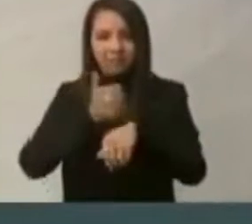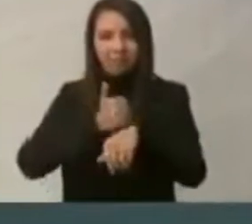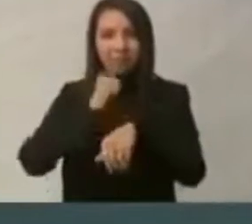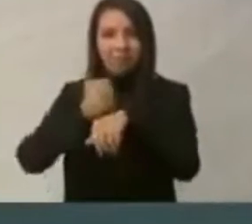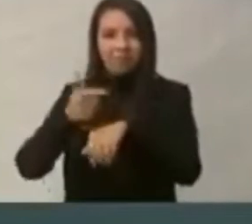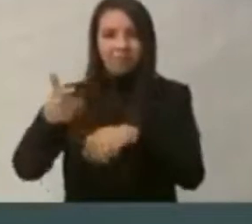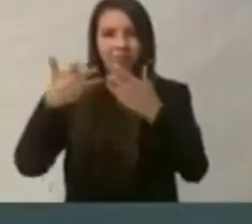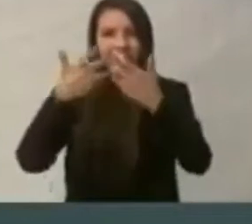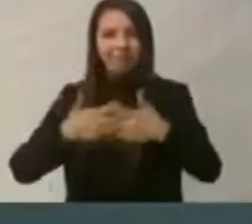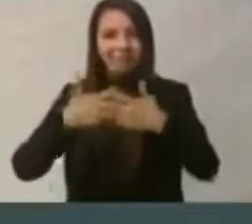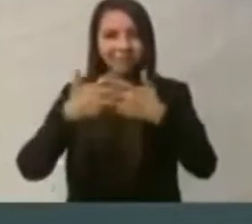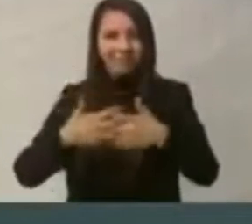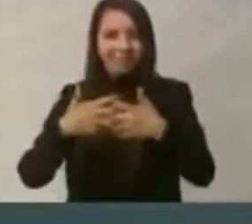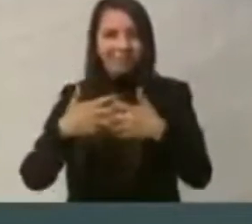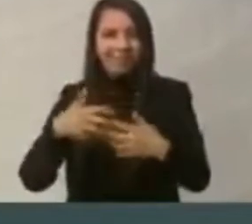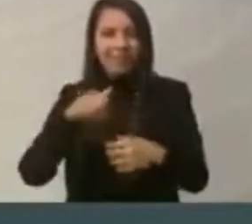cervecera,